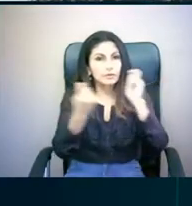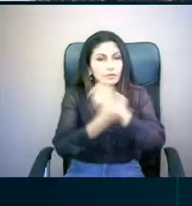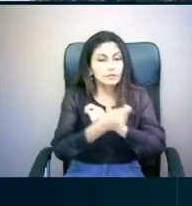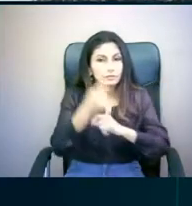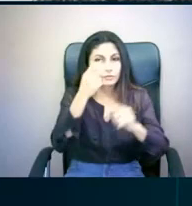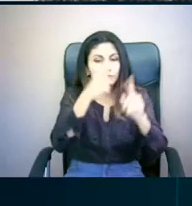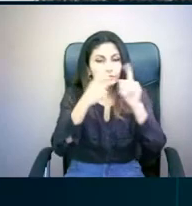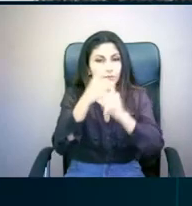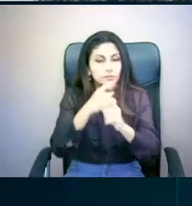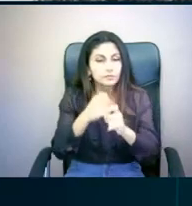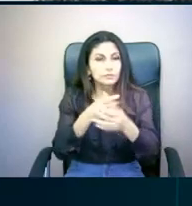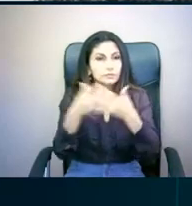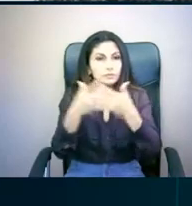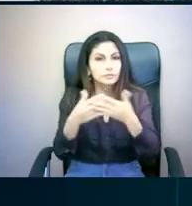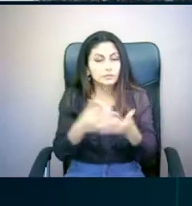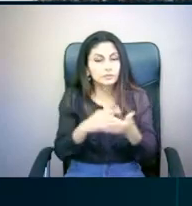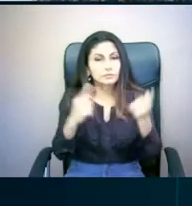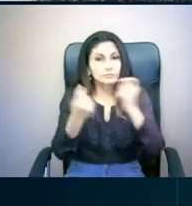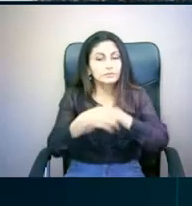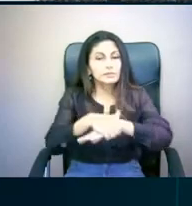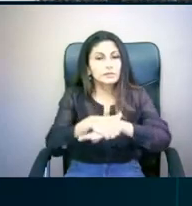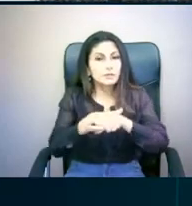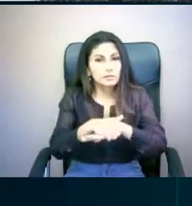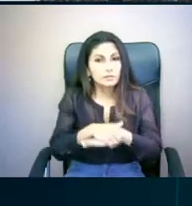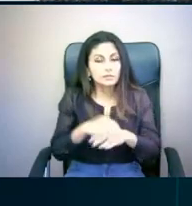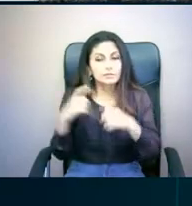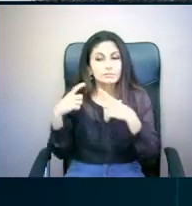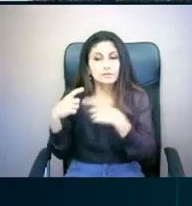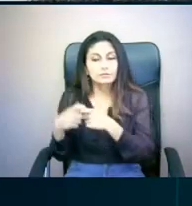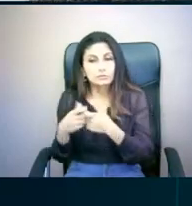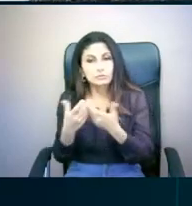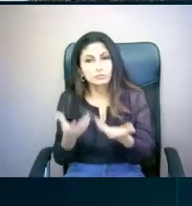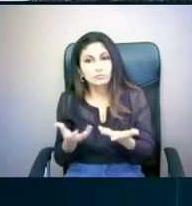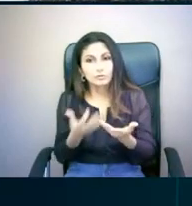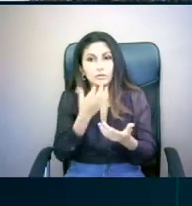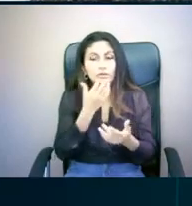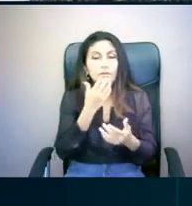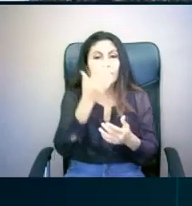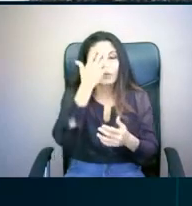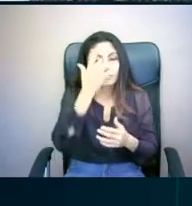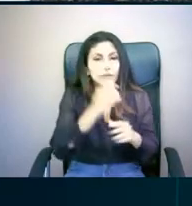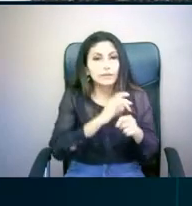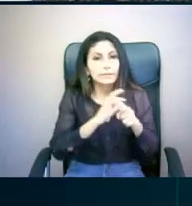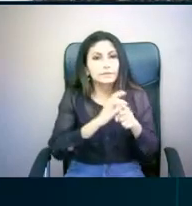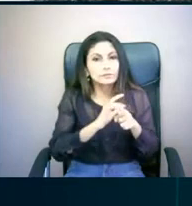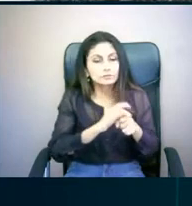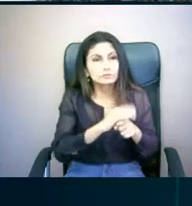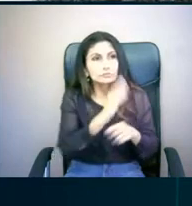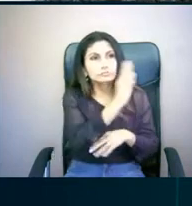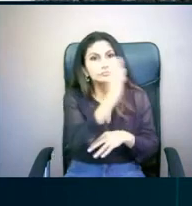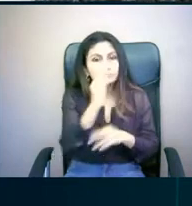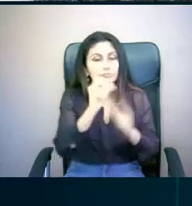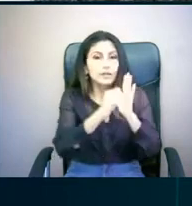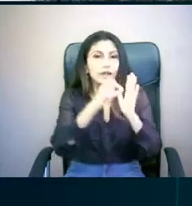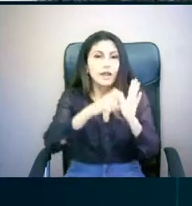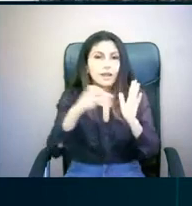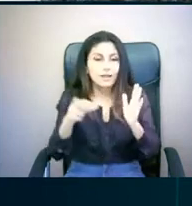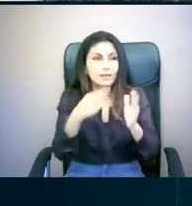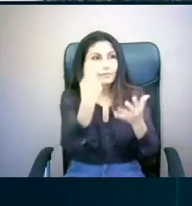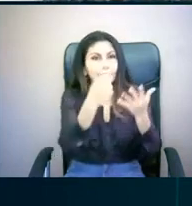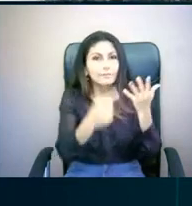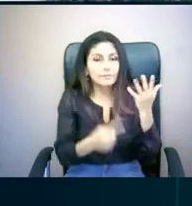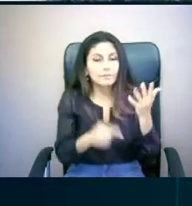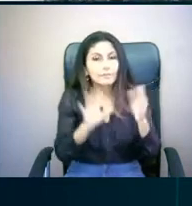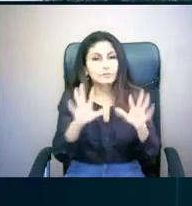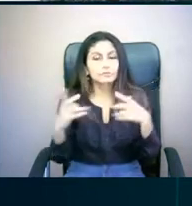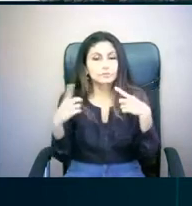textos, en lenguaje español, y es que las aplicaciones o probablemente las librerías, las herramientas que hoy por hoy están consolidadas en lenguaje